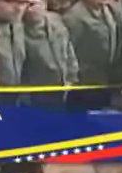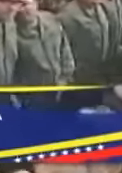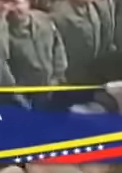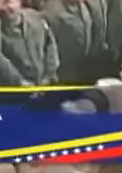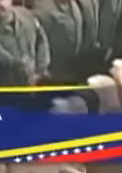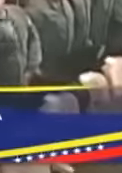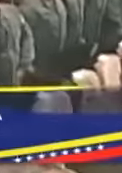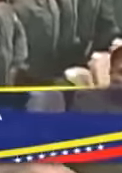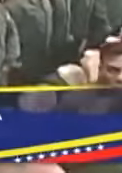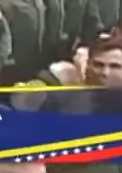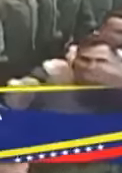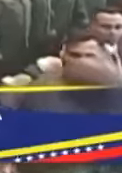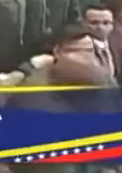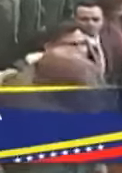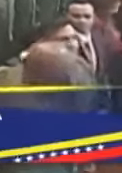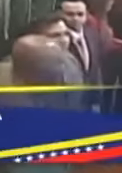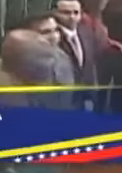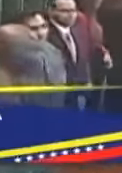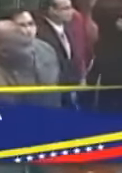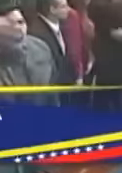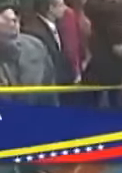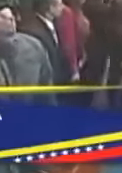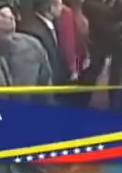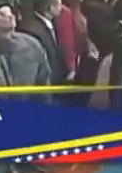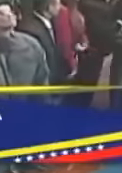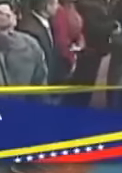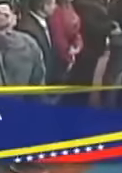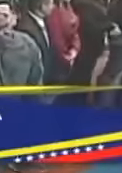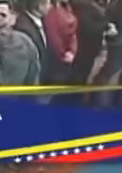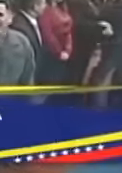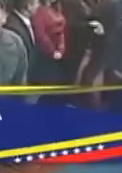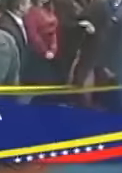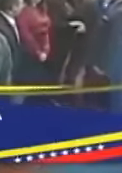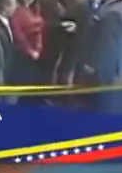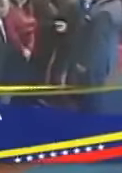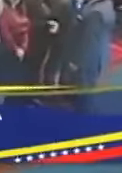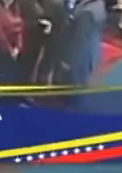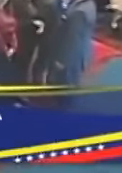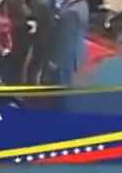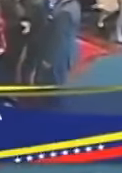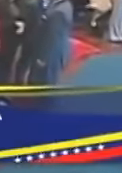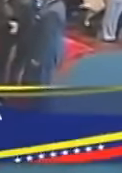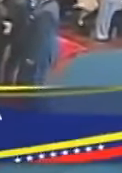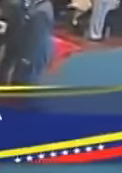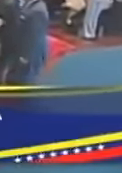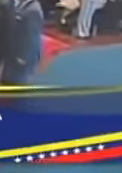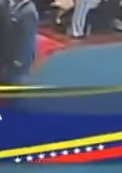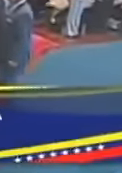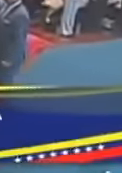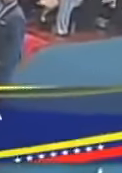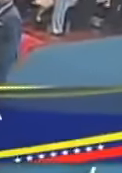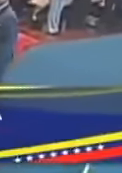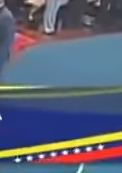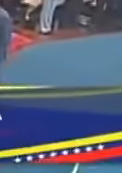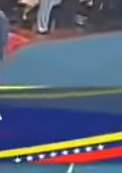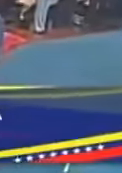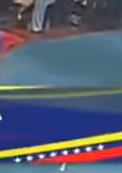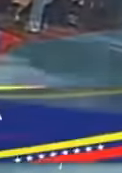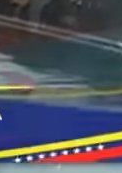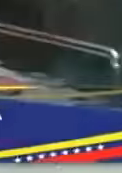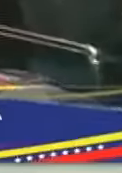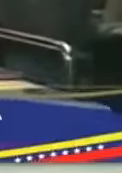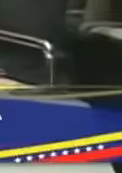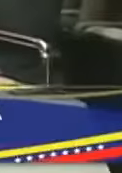y trabajadoras de todo el territorio nacional que se han sumado a estas grandes movilizaciones en todo el